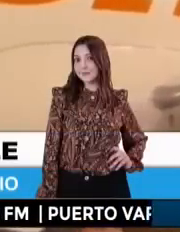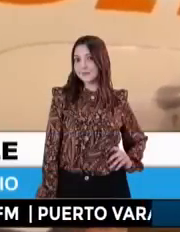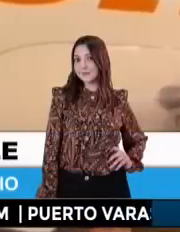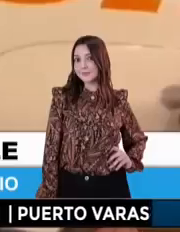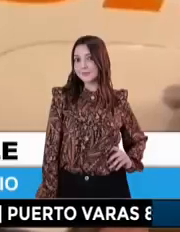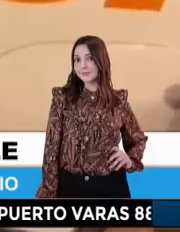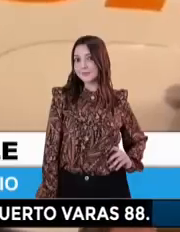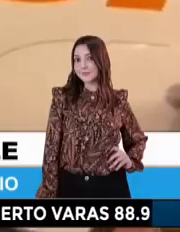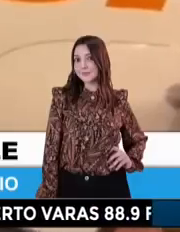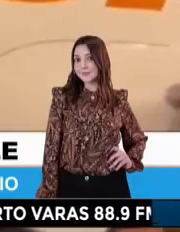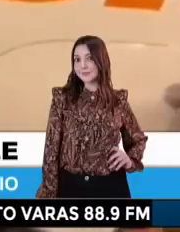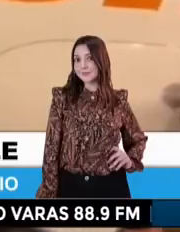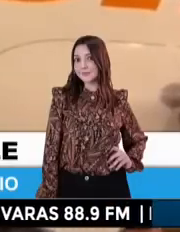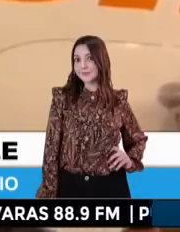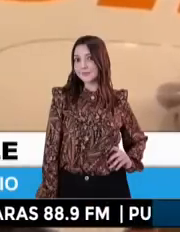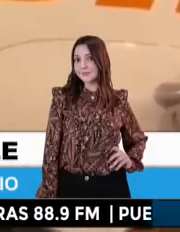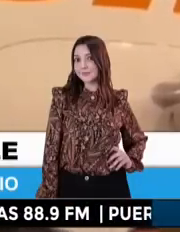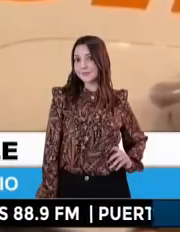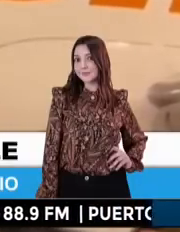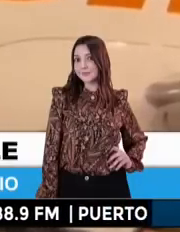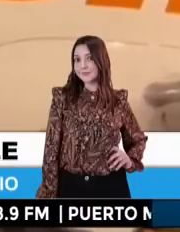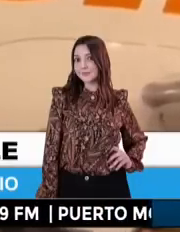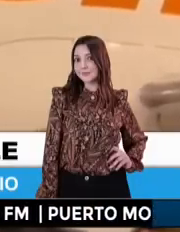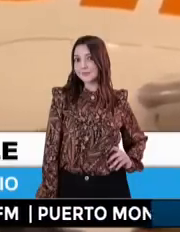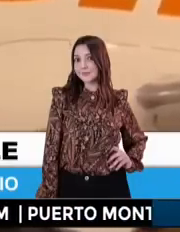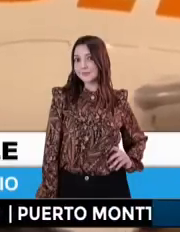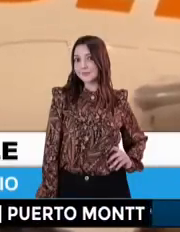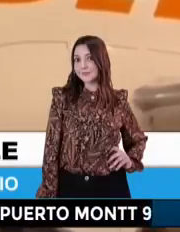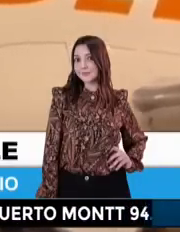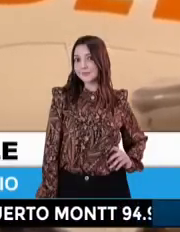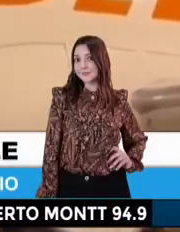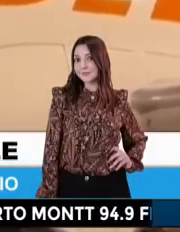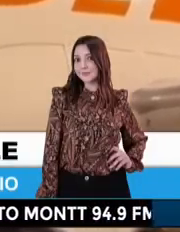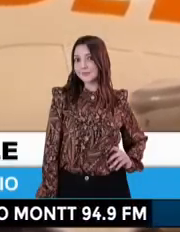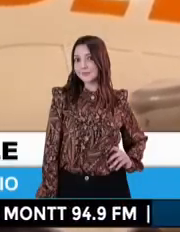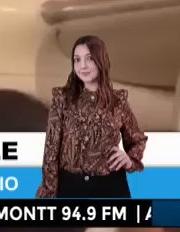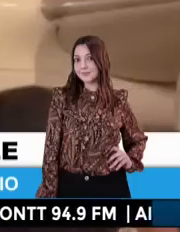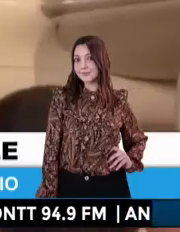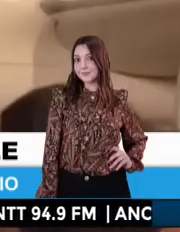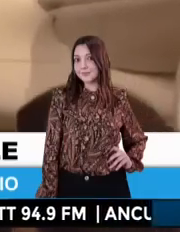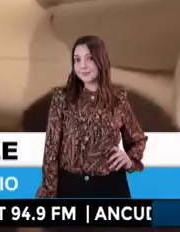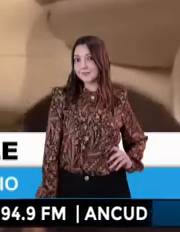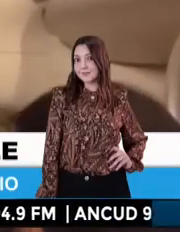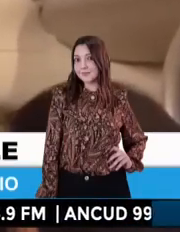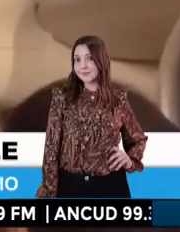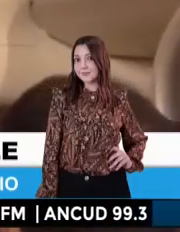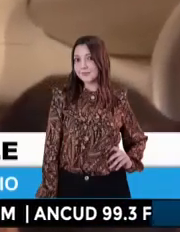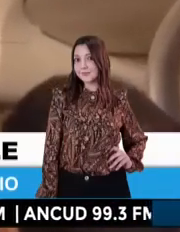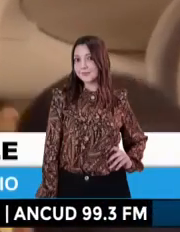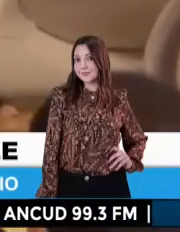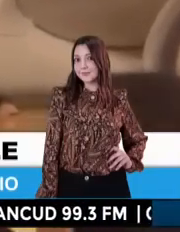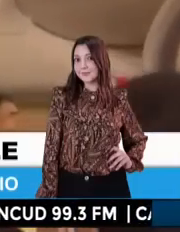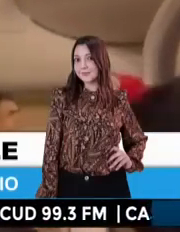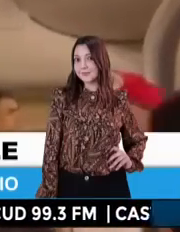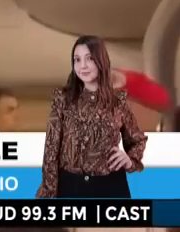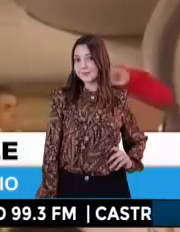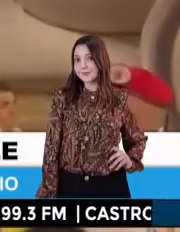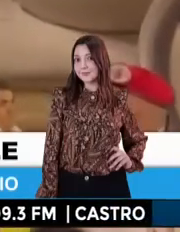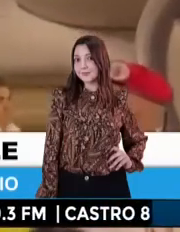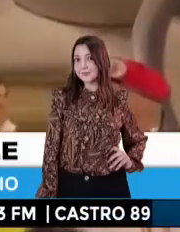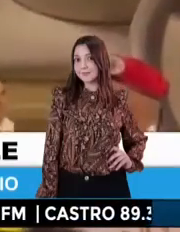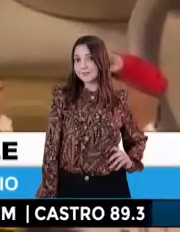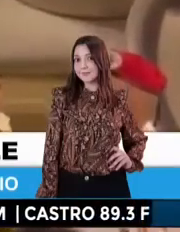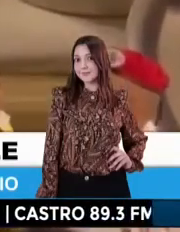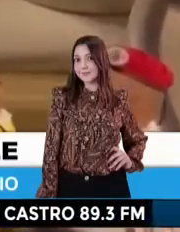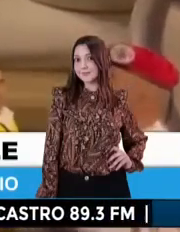pasillo, conversaciones de pasillo, así lo han confirmado distintas fuentes a Biobío la radio. Volvamos a lo que tiene que